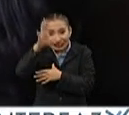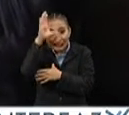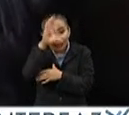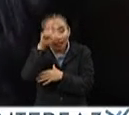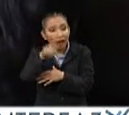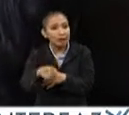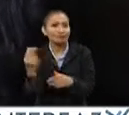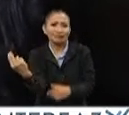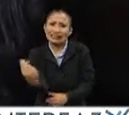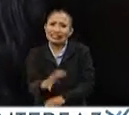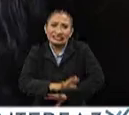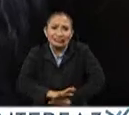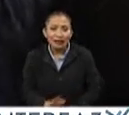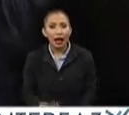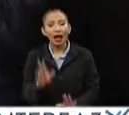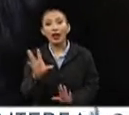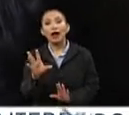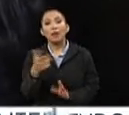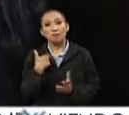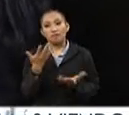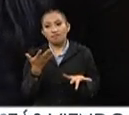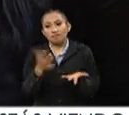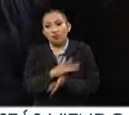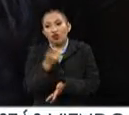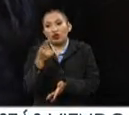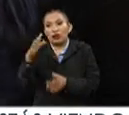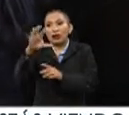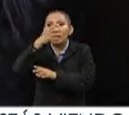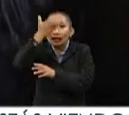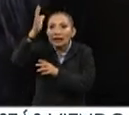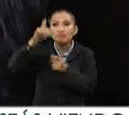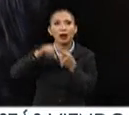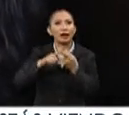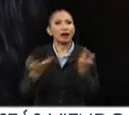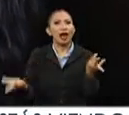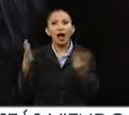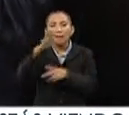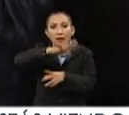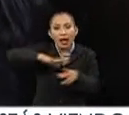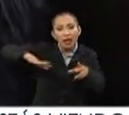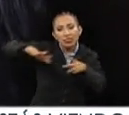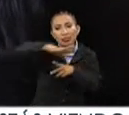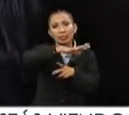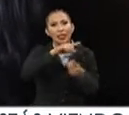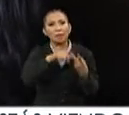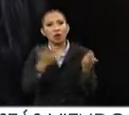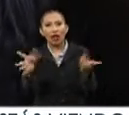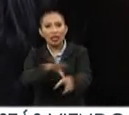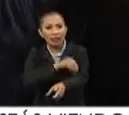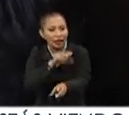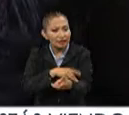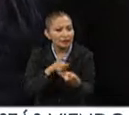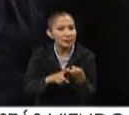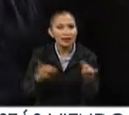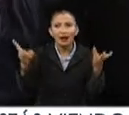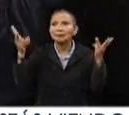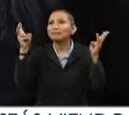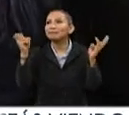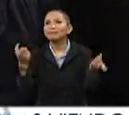ciencia es una necesidad. O sea, por cuestiones de clima, por cuestiones de ambiente, por cuestiones de energía, por